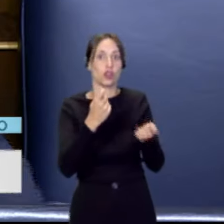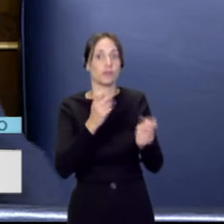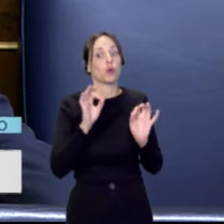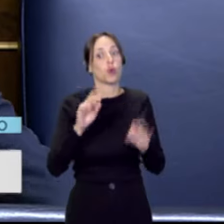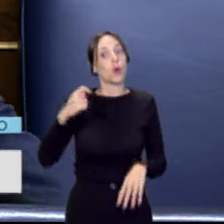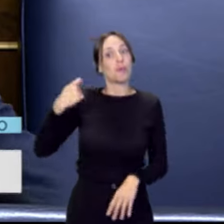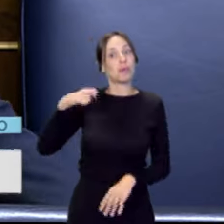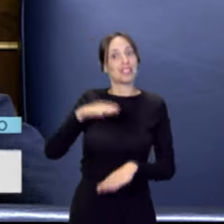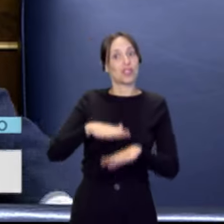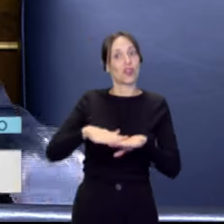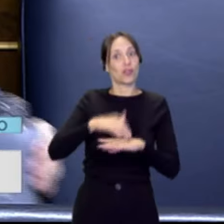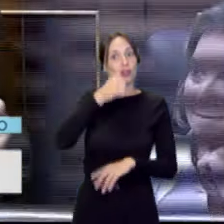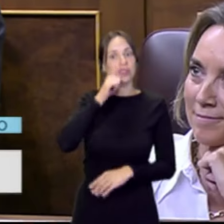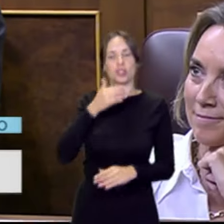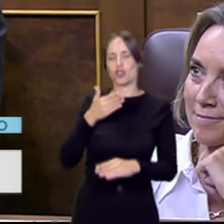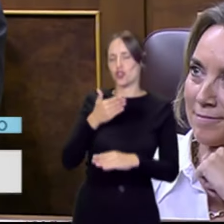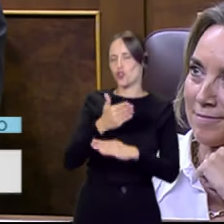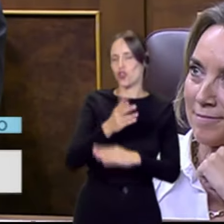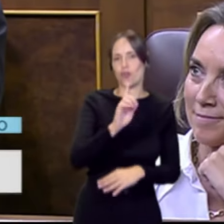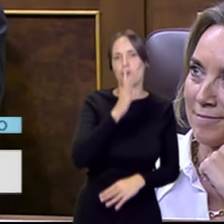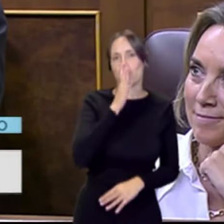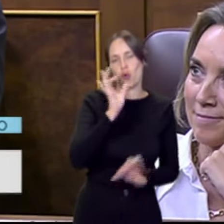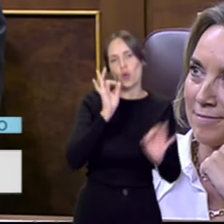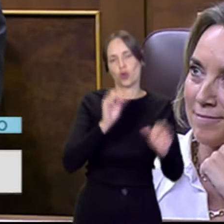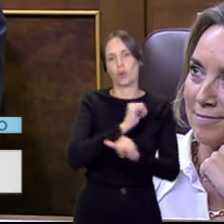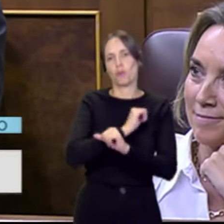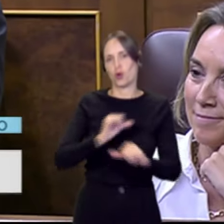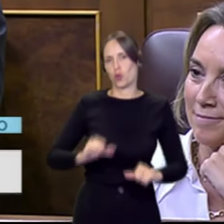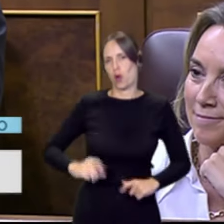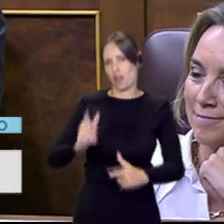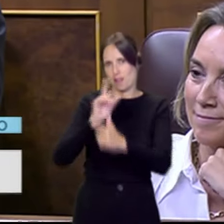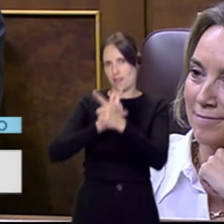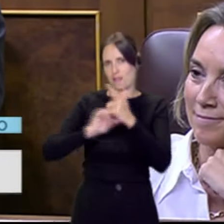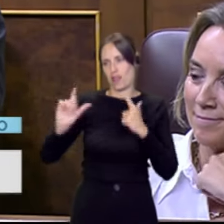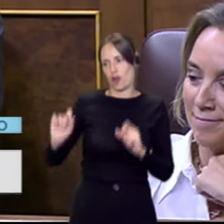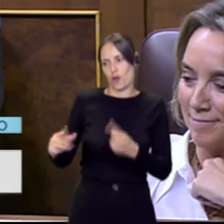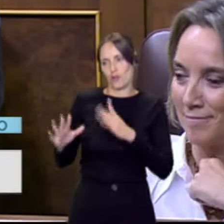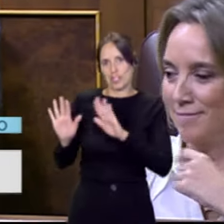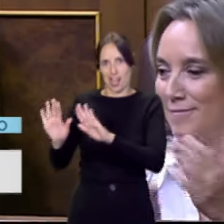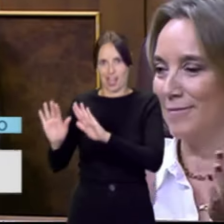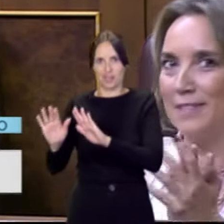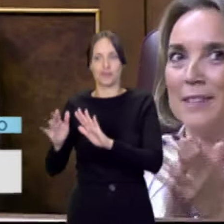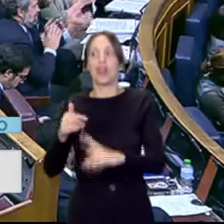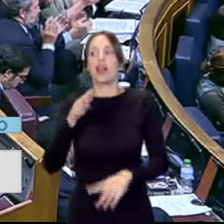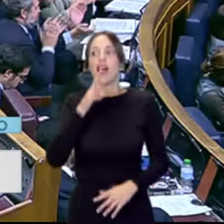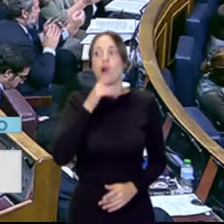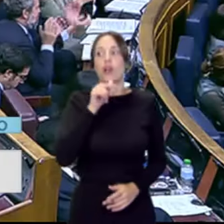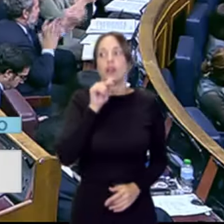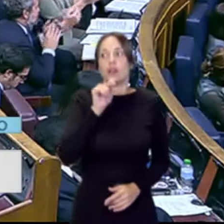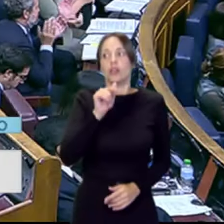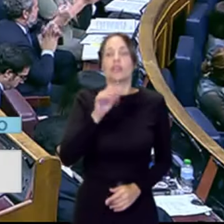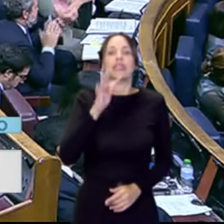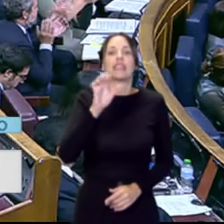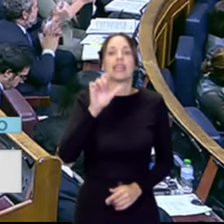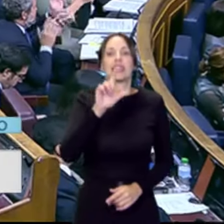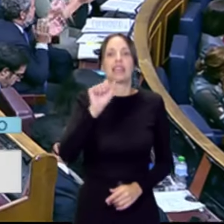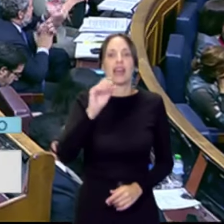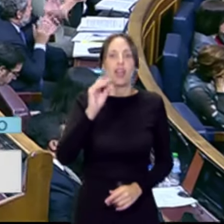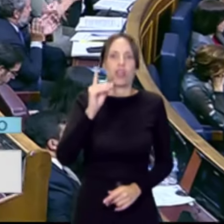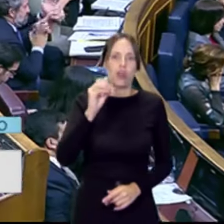el presidente del Gobierno, Pedro Sánchez, por encontrarse de viaje oficial a Portugal. En este momento vemos a Miguel Tellado, portavoz del Partido Popular,